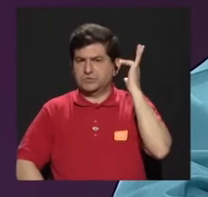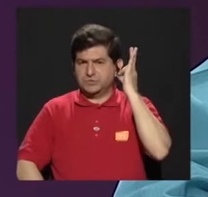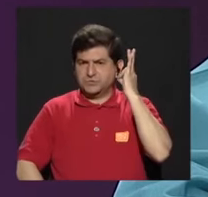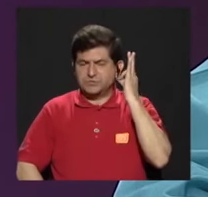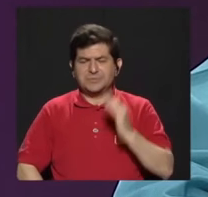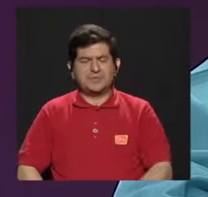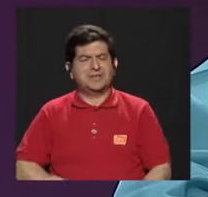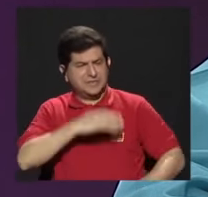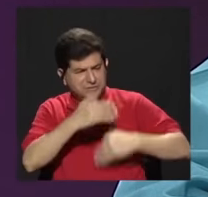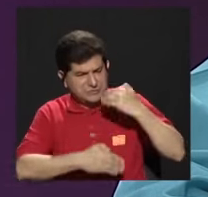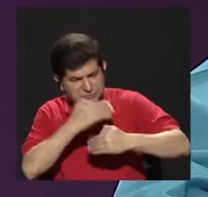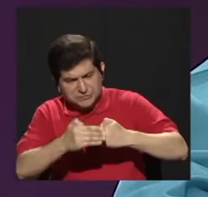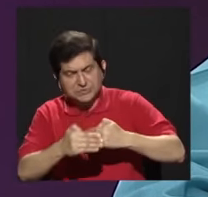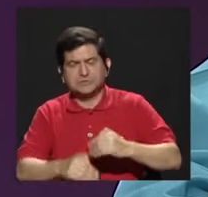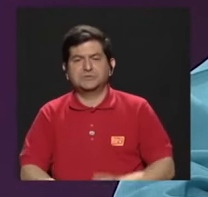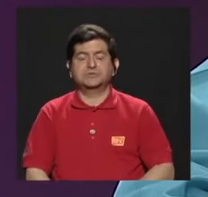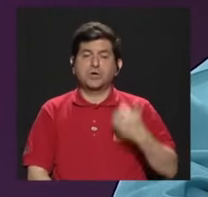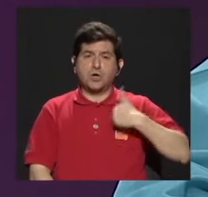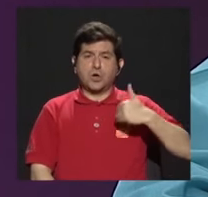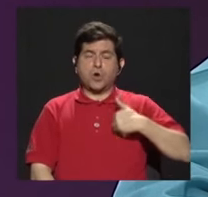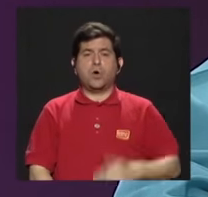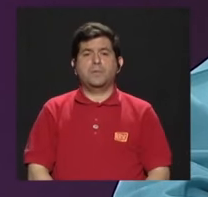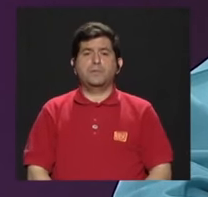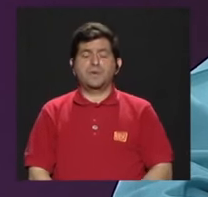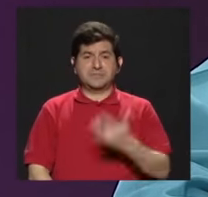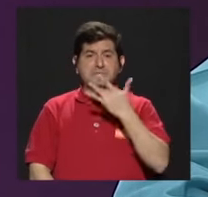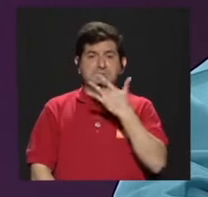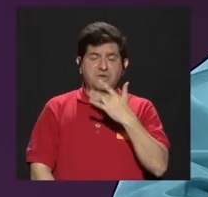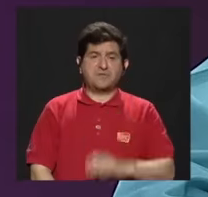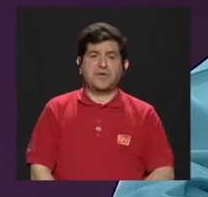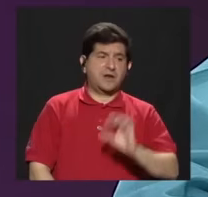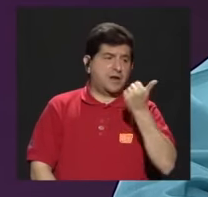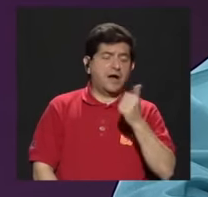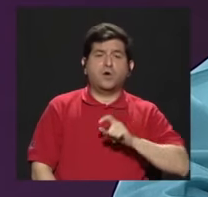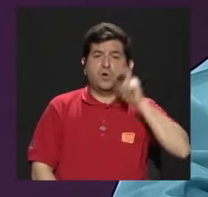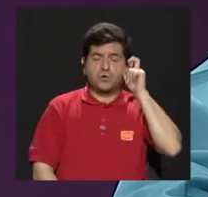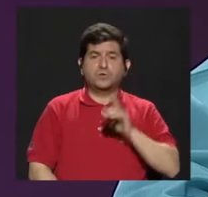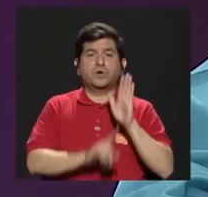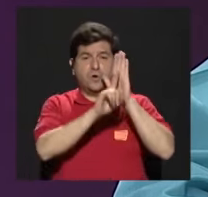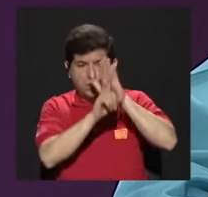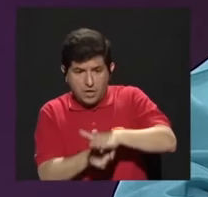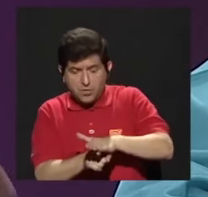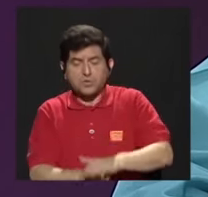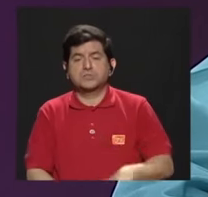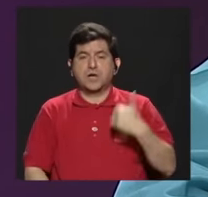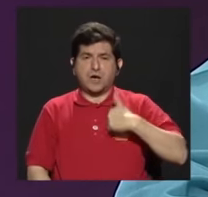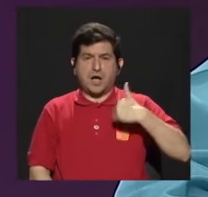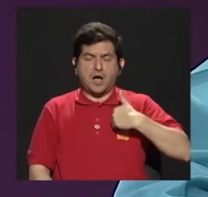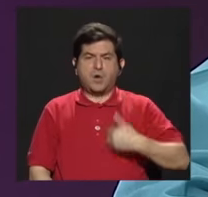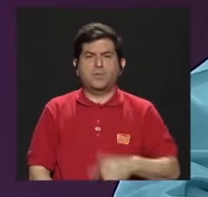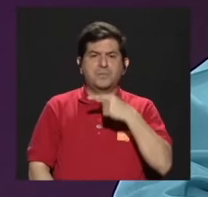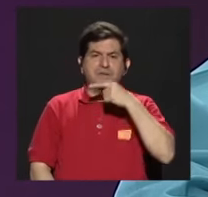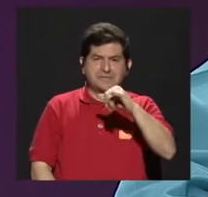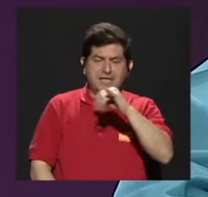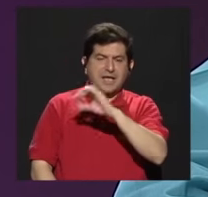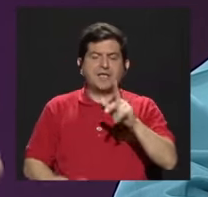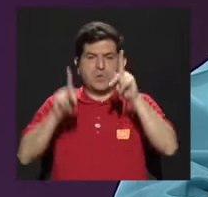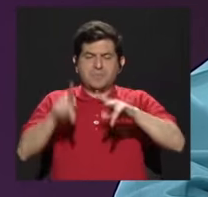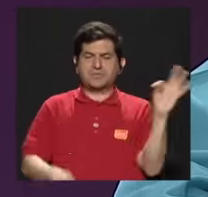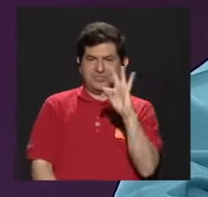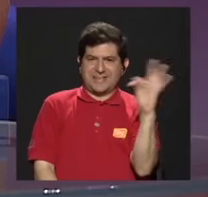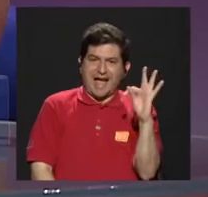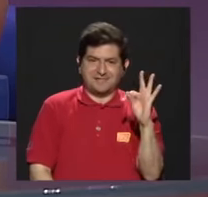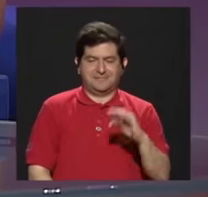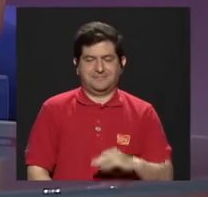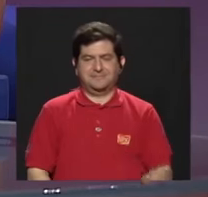feminizados entonces. Y entonces vemos cómo hombres heterosexuales también van a acosar a hombres gays, van a acosar a personas trans, etcétera,